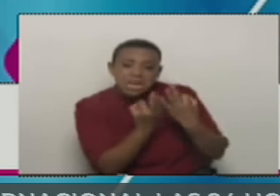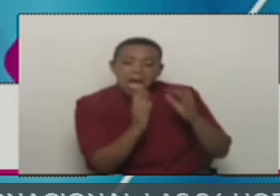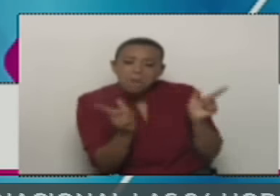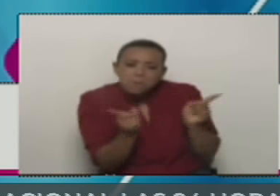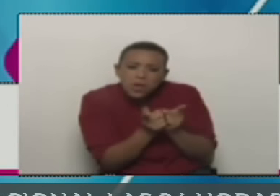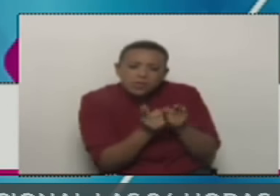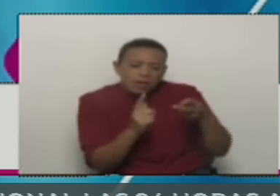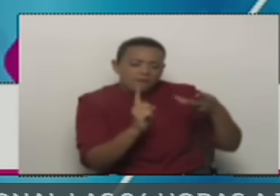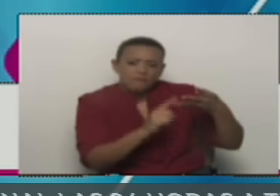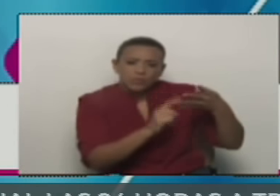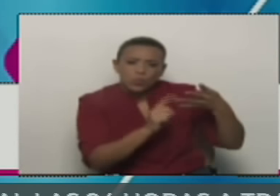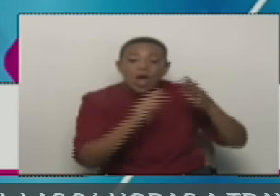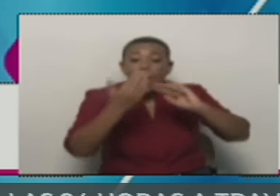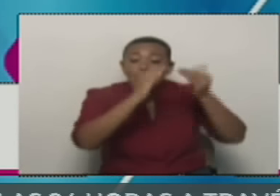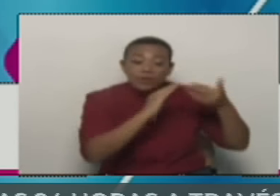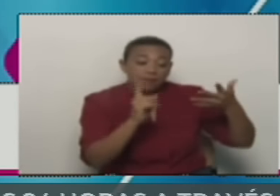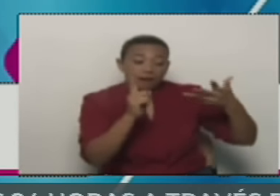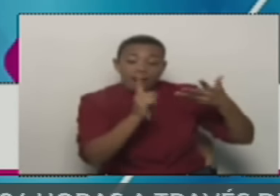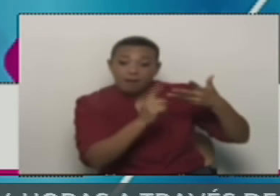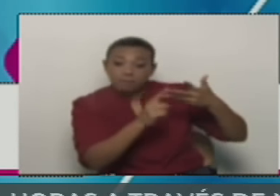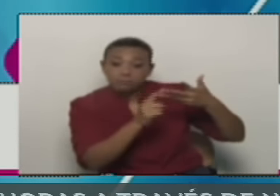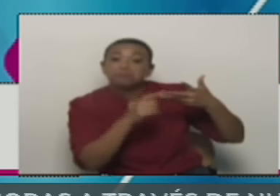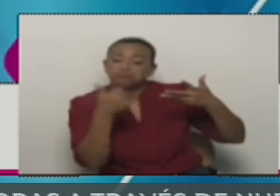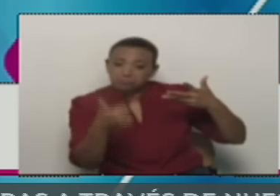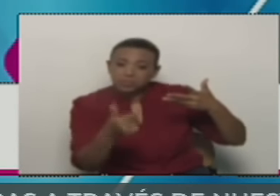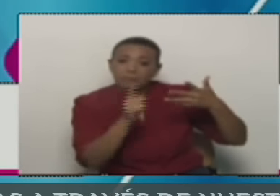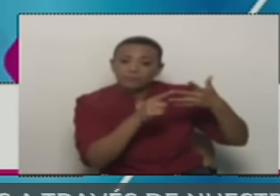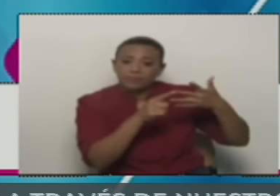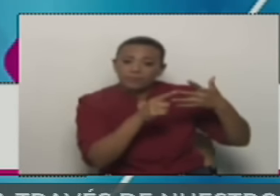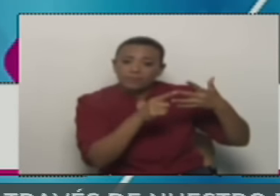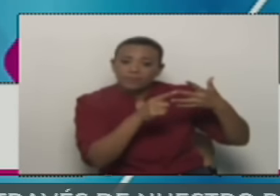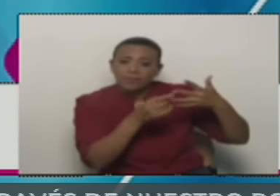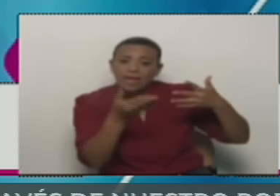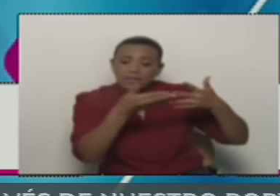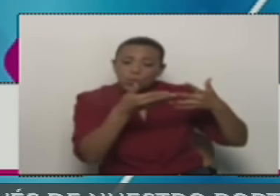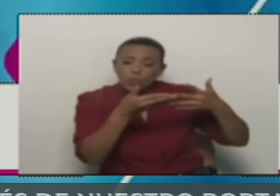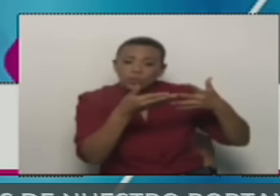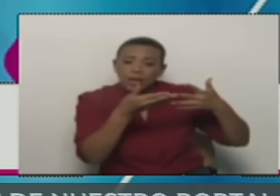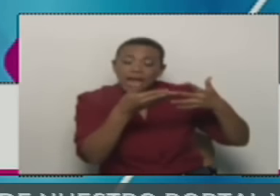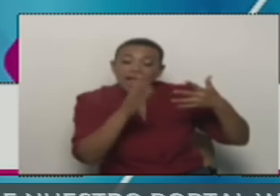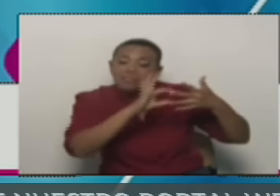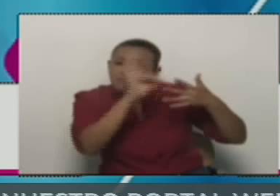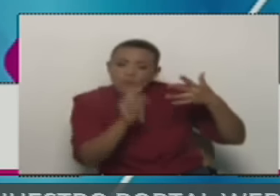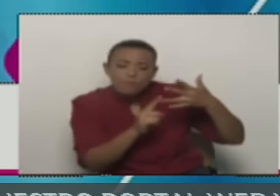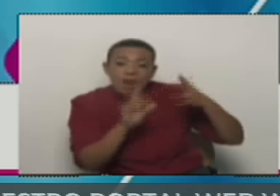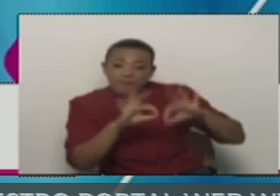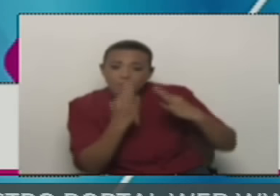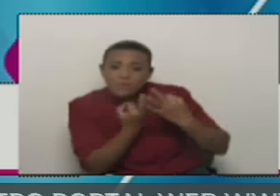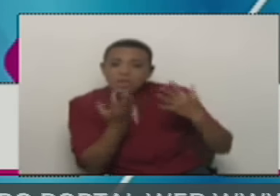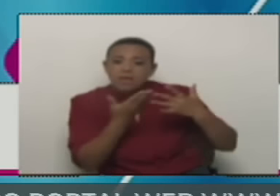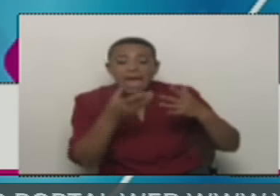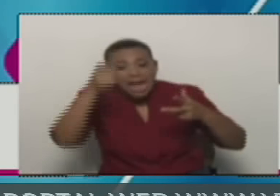la escala comunitaria, muy bien. En las distintas formas, en el campo, la